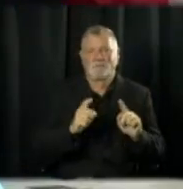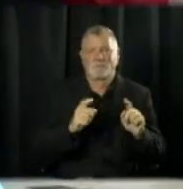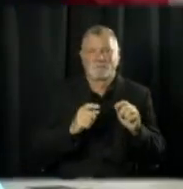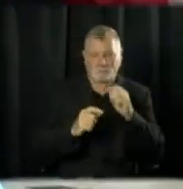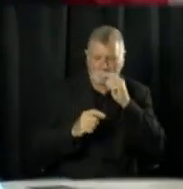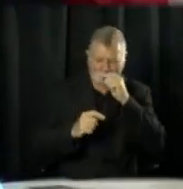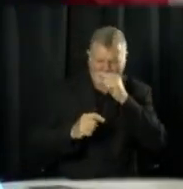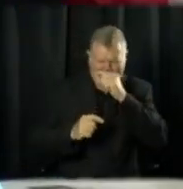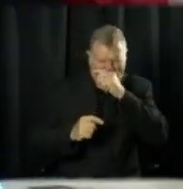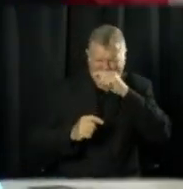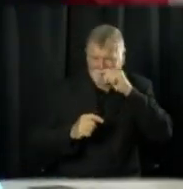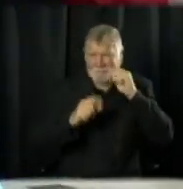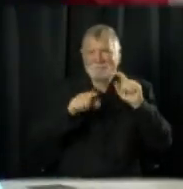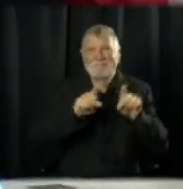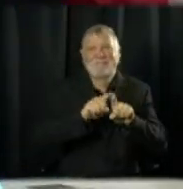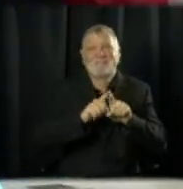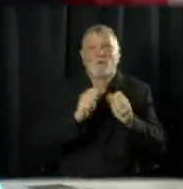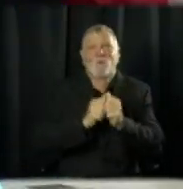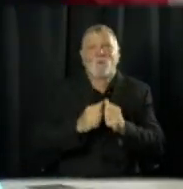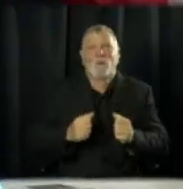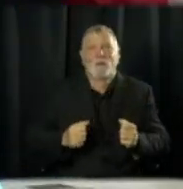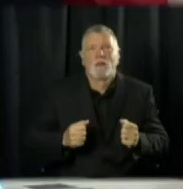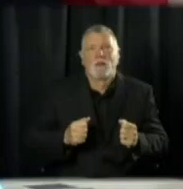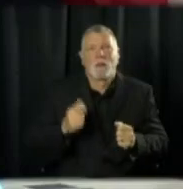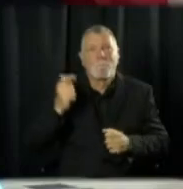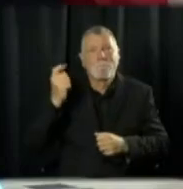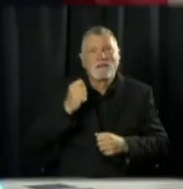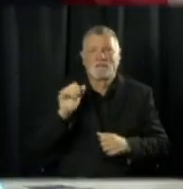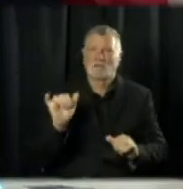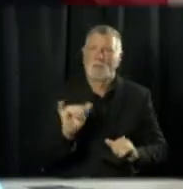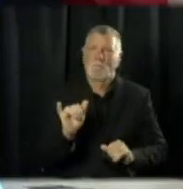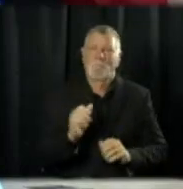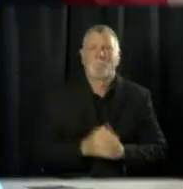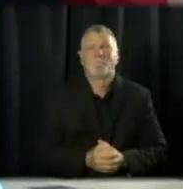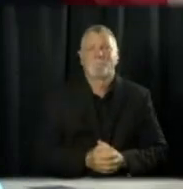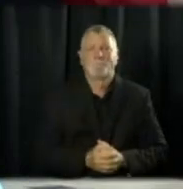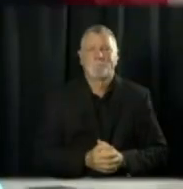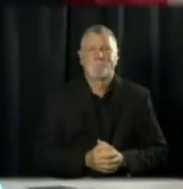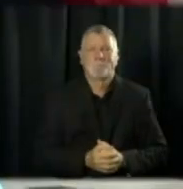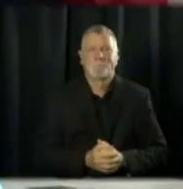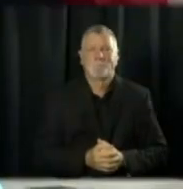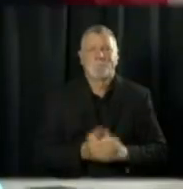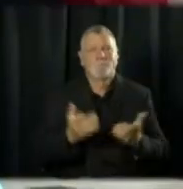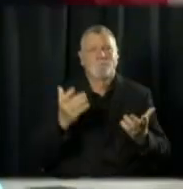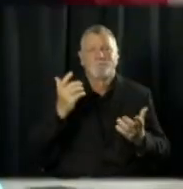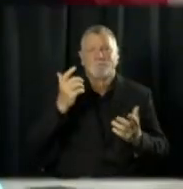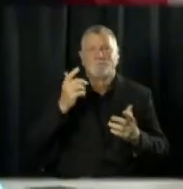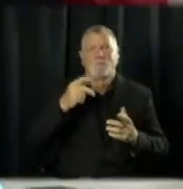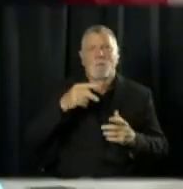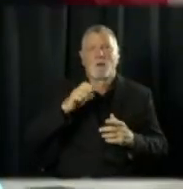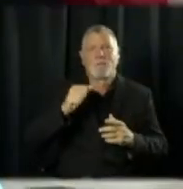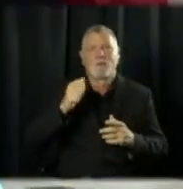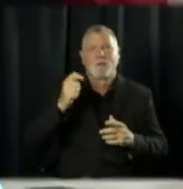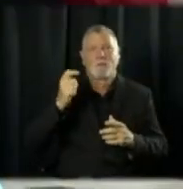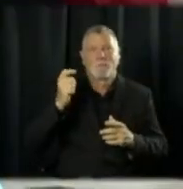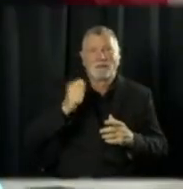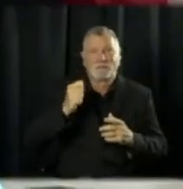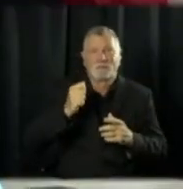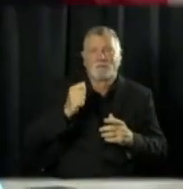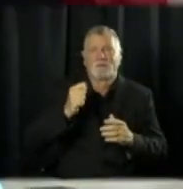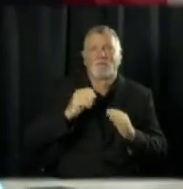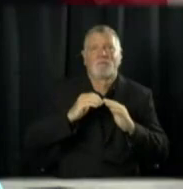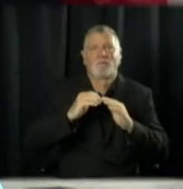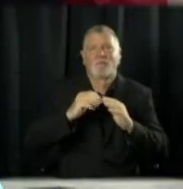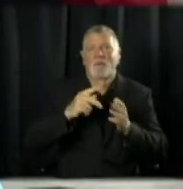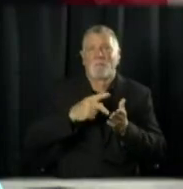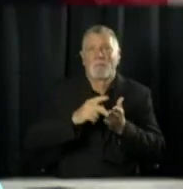plan final en los términos. Lo mismo ocurre con las pensiones, francamente. ¿Sabes? Las pensiones de PREPA, ese sistema